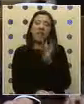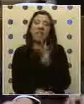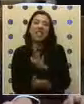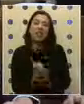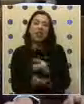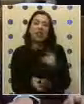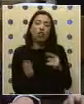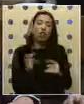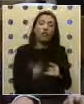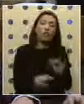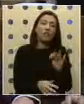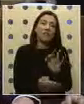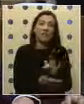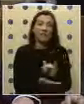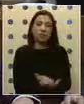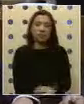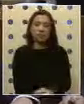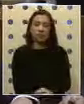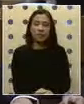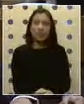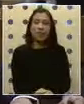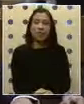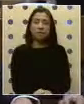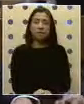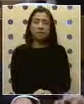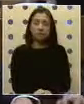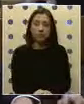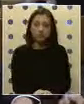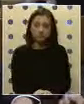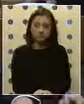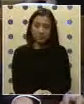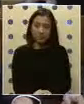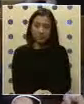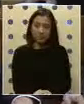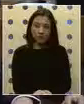y sin ficha. He dicho, señor presidente.